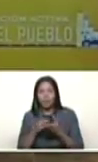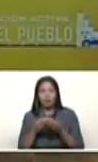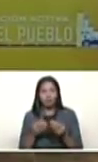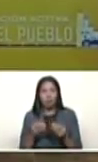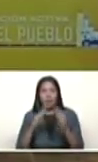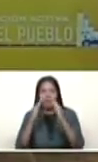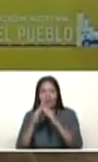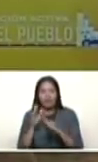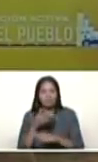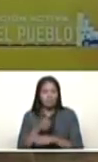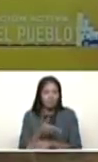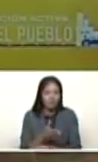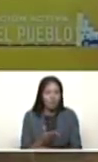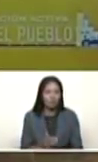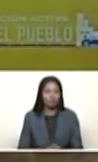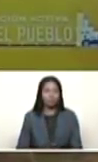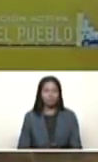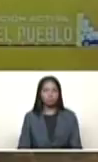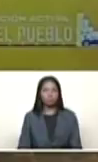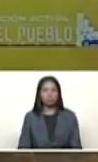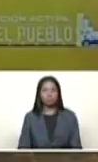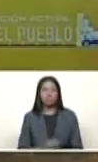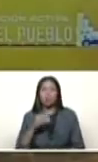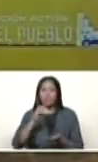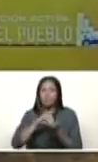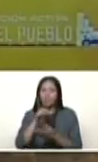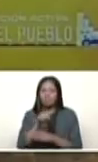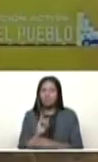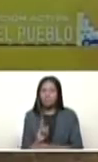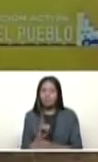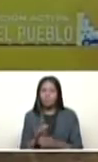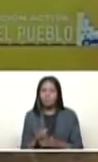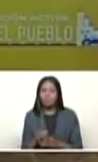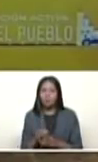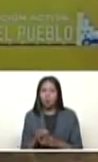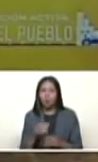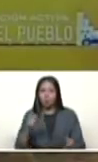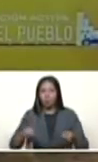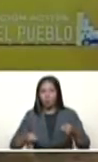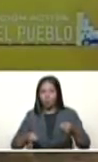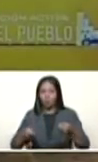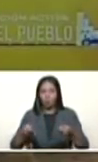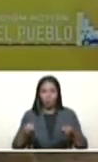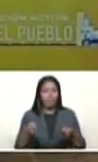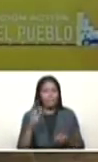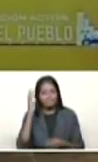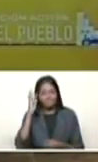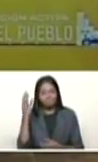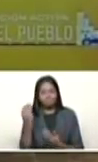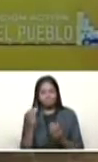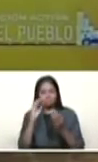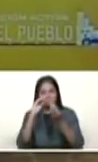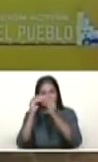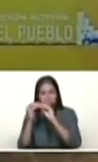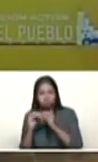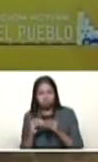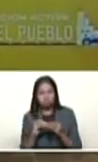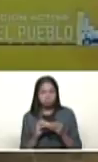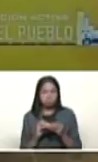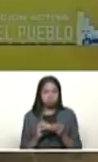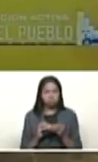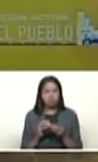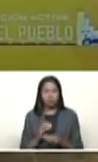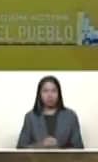del pescador, poner ese recurso allí con el camión, bien planificado, Dante, bien